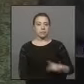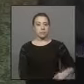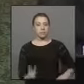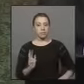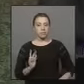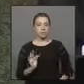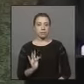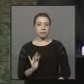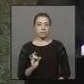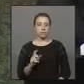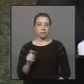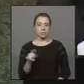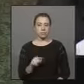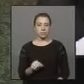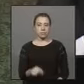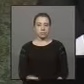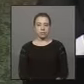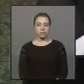señor Iván Fuentes.